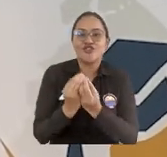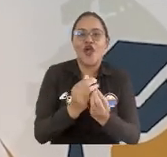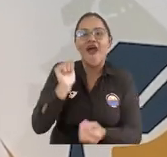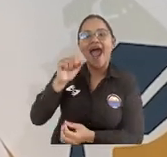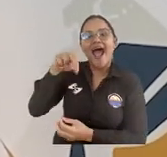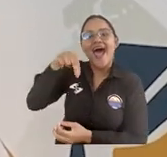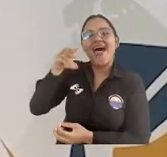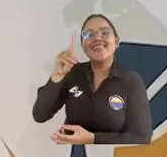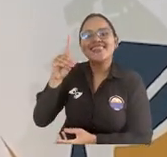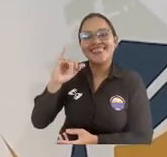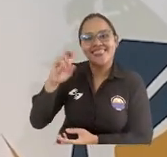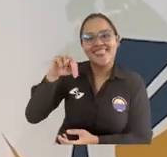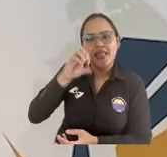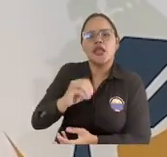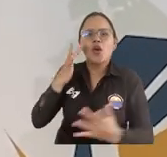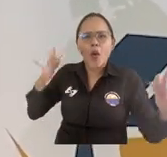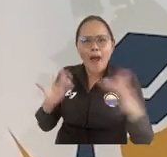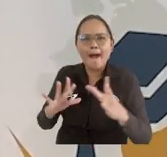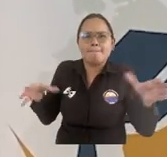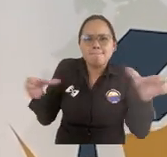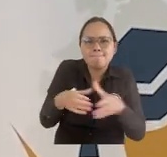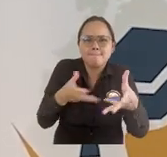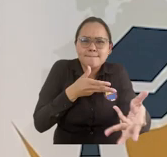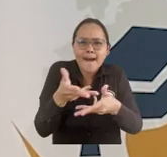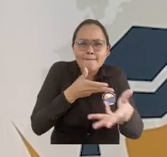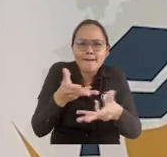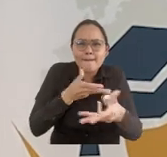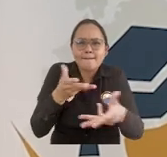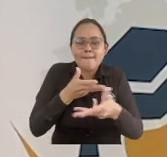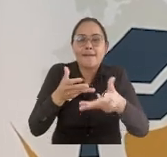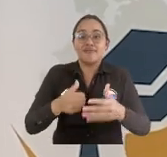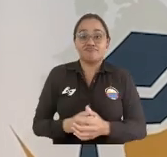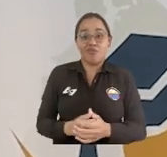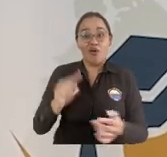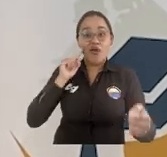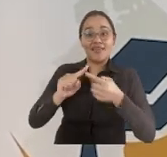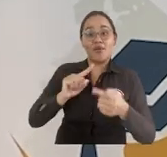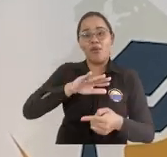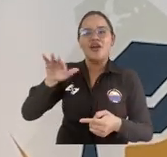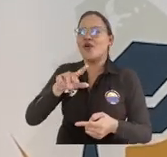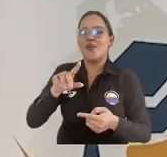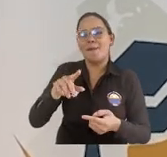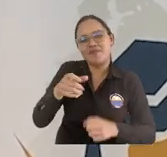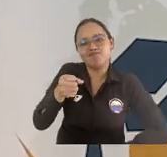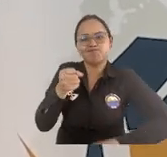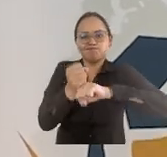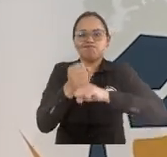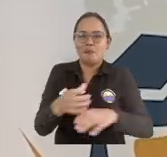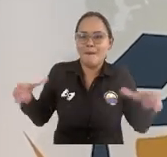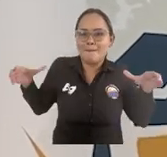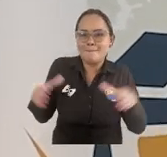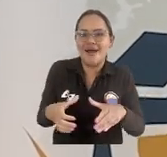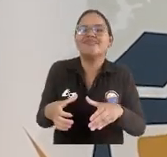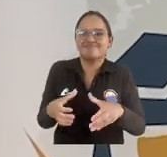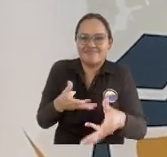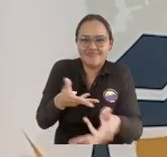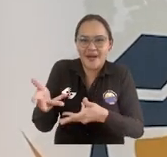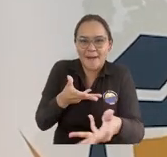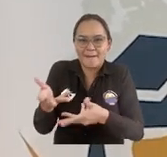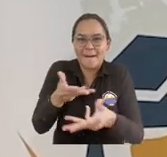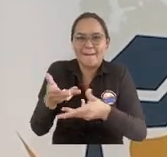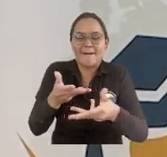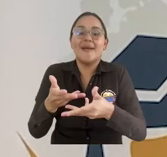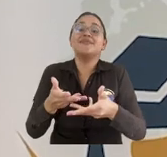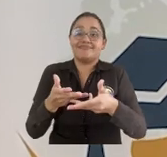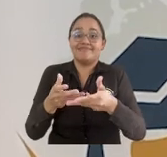instancia no que reemplace los sistemas de aseguramiento de la calidad de acreditación de cada uno de los países andinos, sino que lo complemente en una acreditación de un